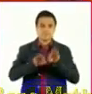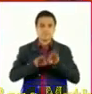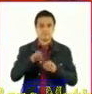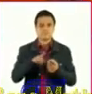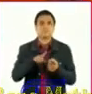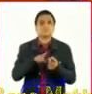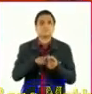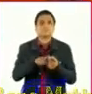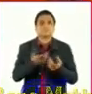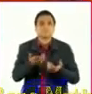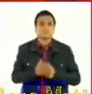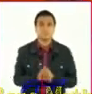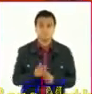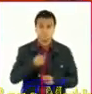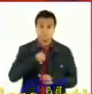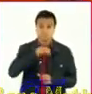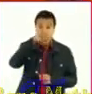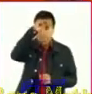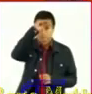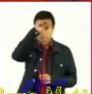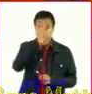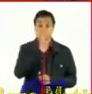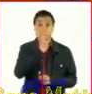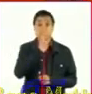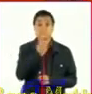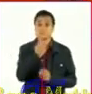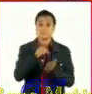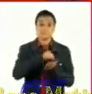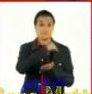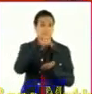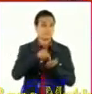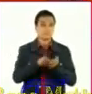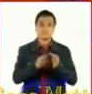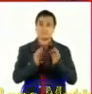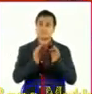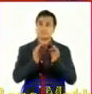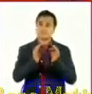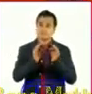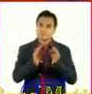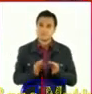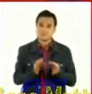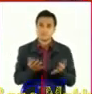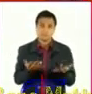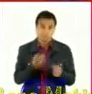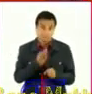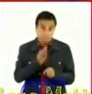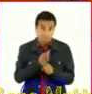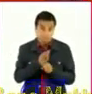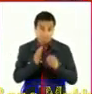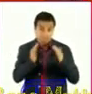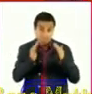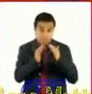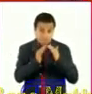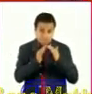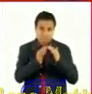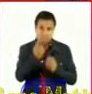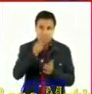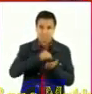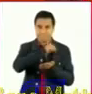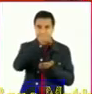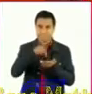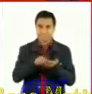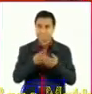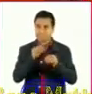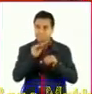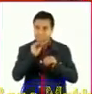más adecuado es hacerlo en un lugar específico. Para ello, como actualmente estamos en casa, es necesario acondicionar un espacio que